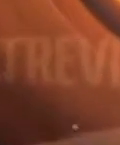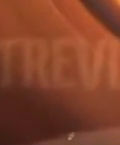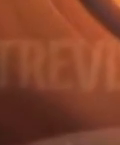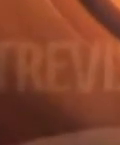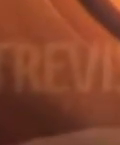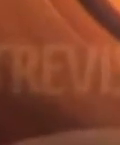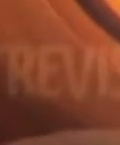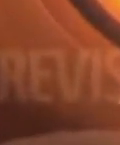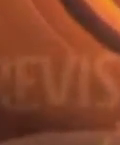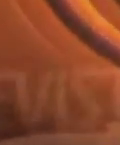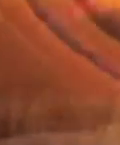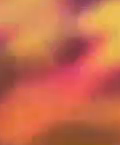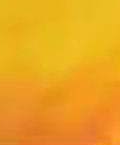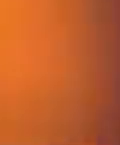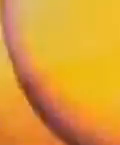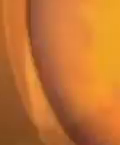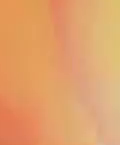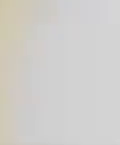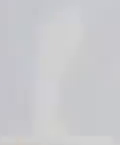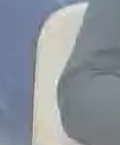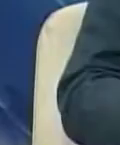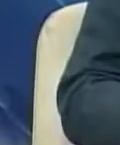Presentamos Entrevista.